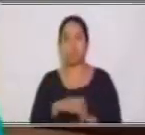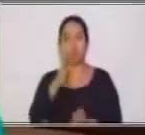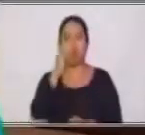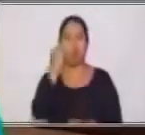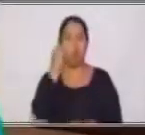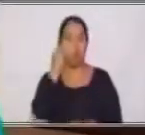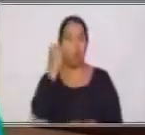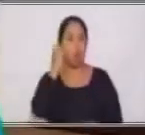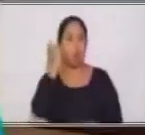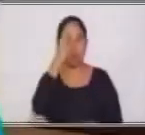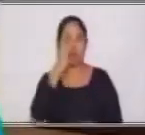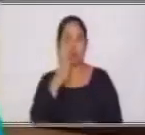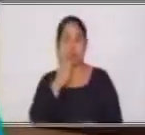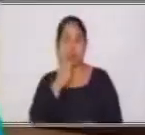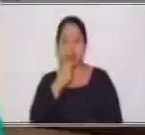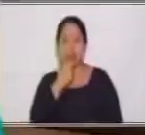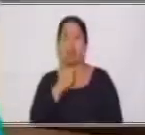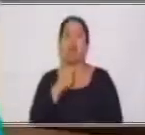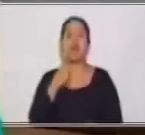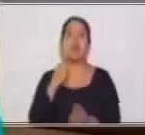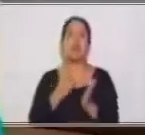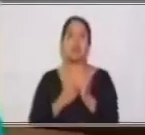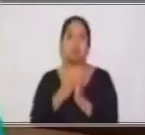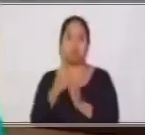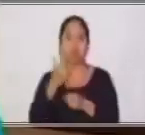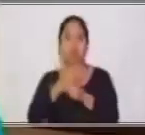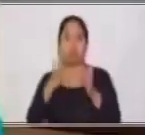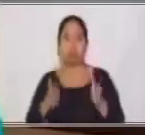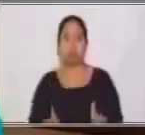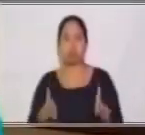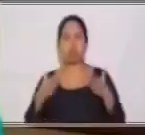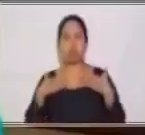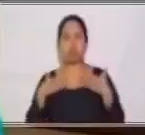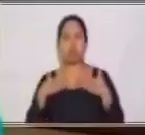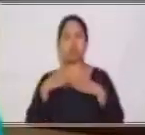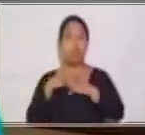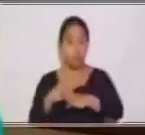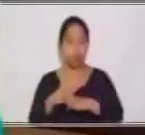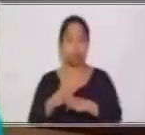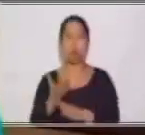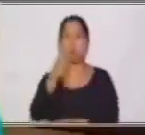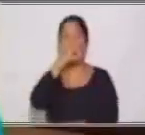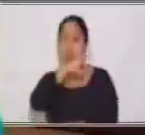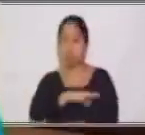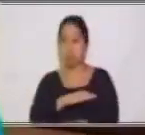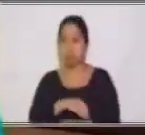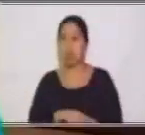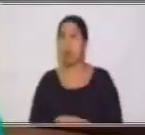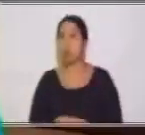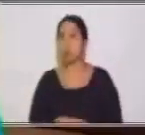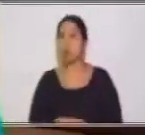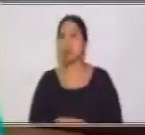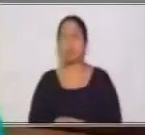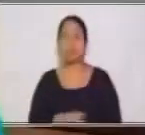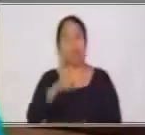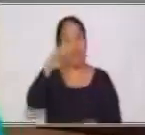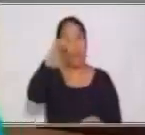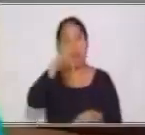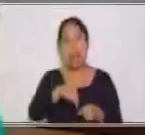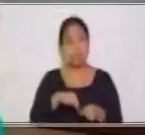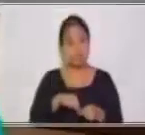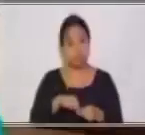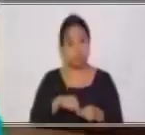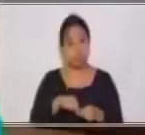Instituto Guatemalteco de Seguridad Social. Algo importante es que las siglas no llevan punto, ¿sí? No llevan